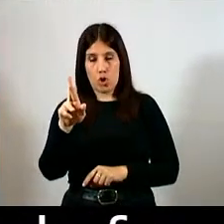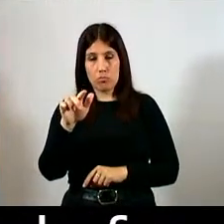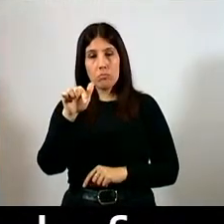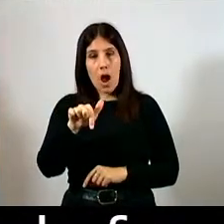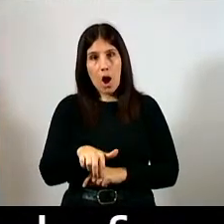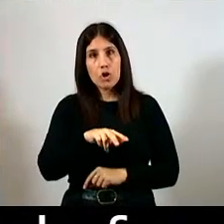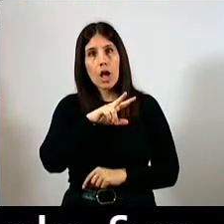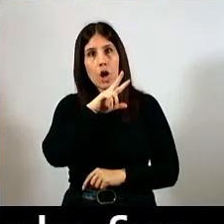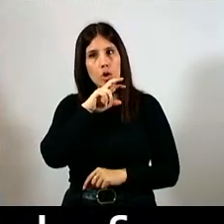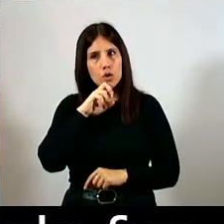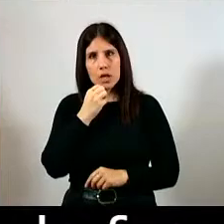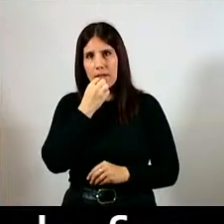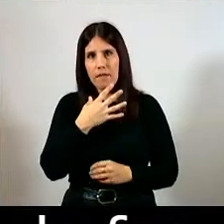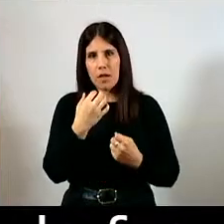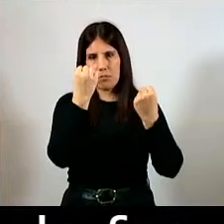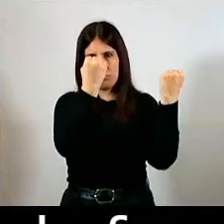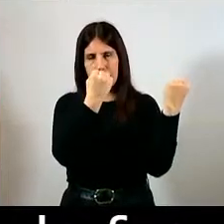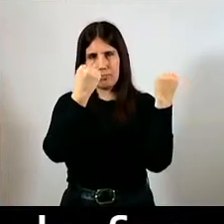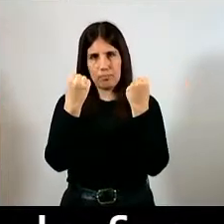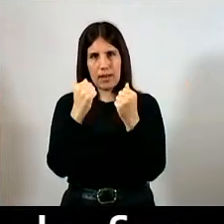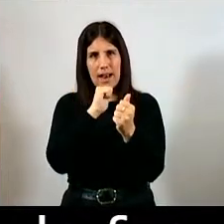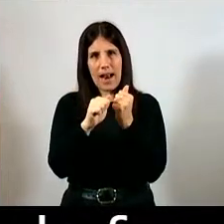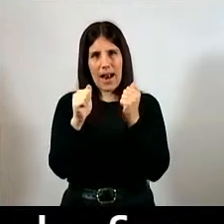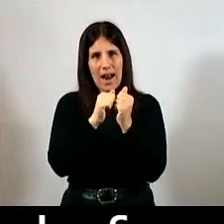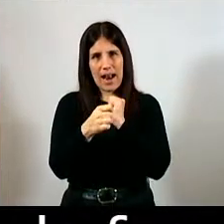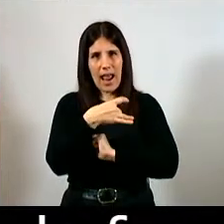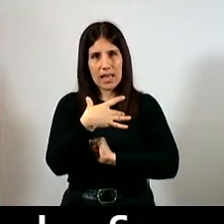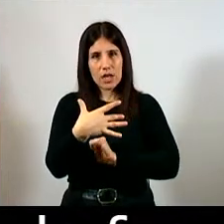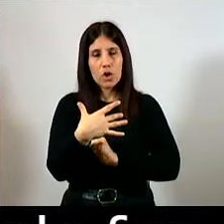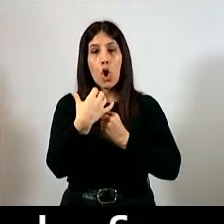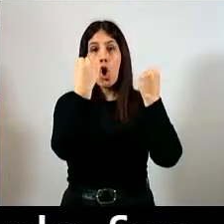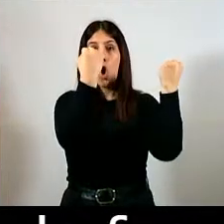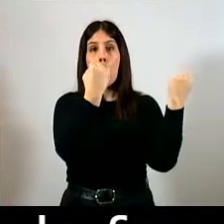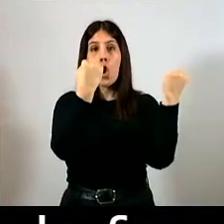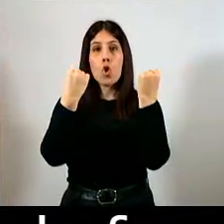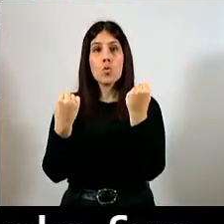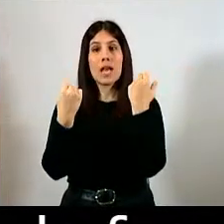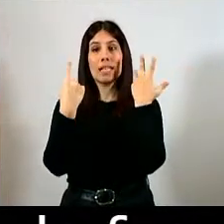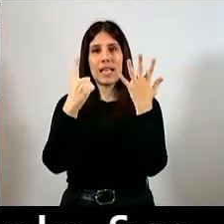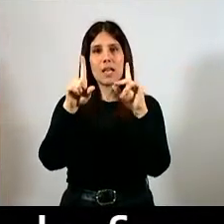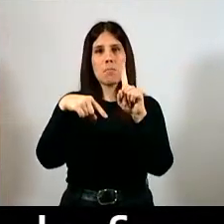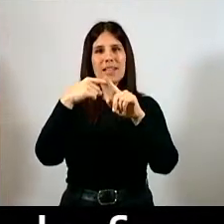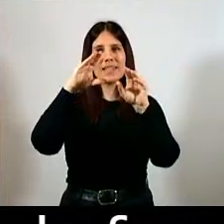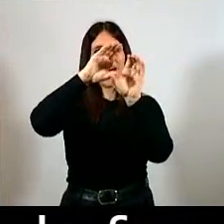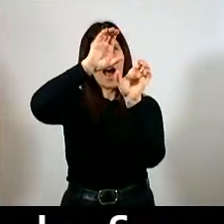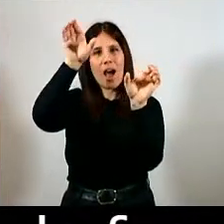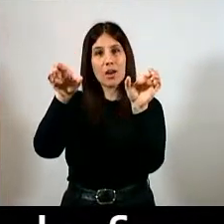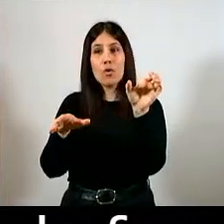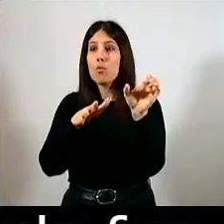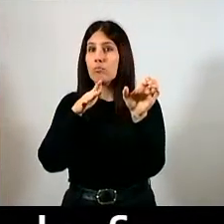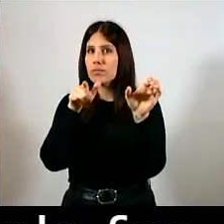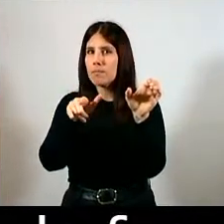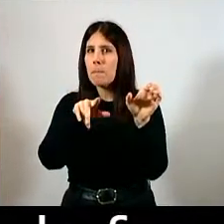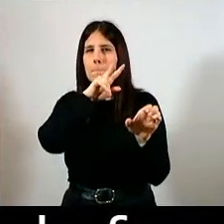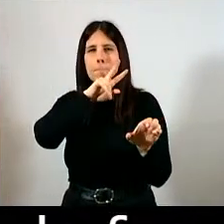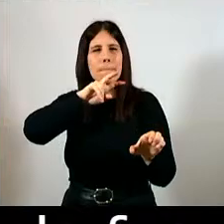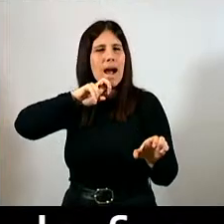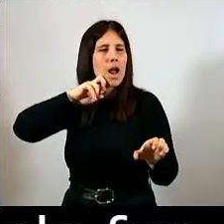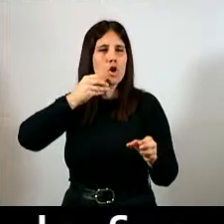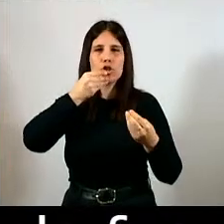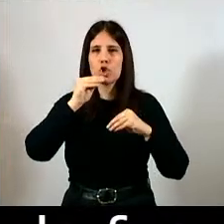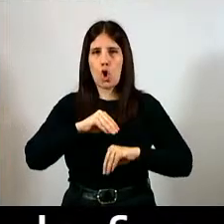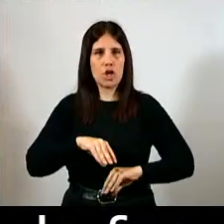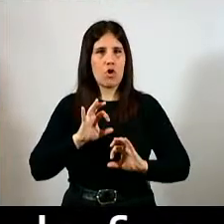estado su pórtico de piedra granítica, formada por 6 columnas y un arco en el centro. De ahí su gran valor histórico. Los